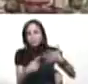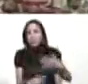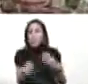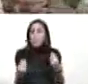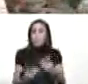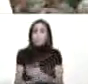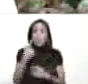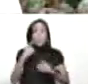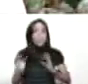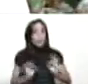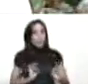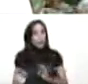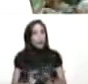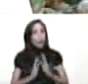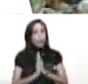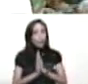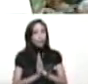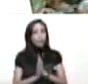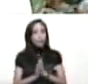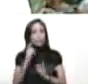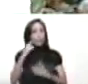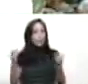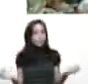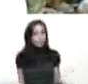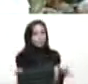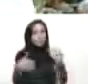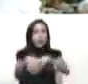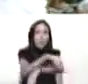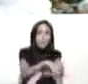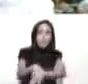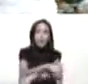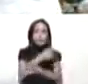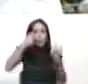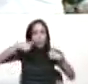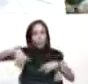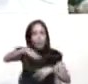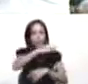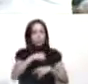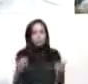deben prepararse para movilizar al pueblo a las calles